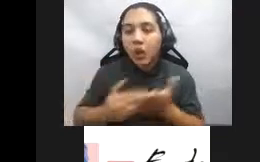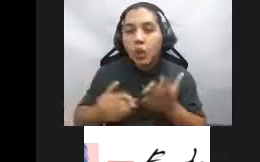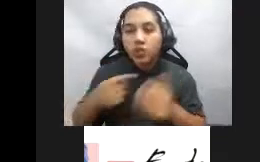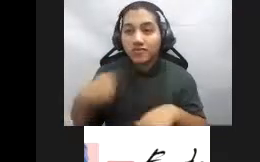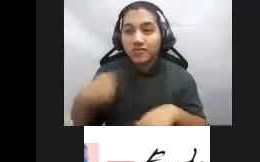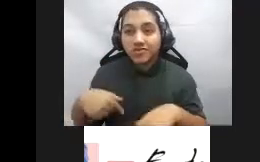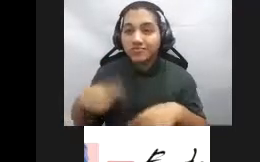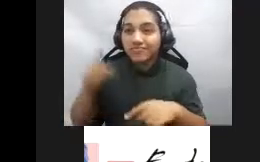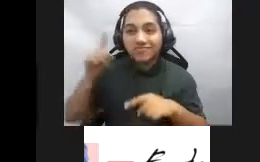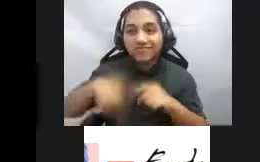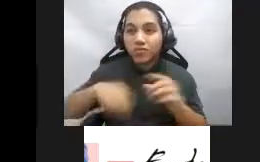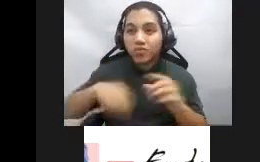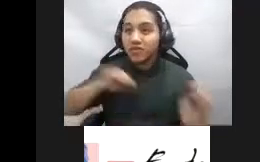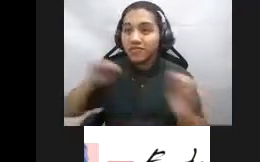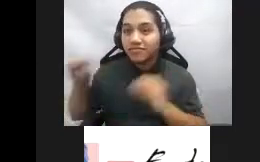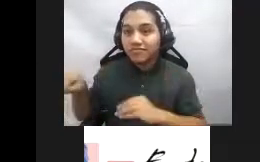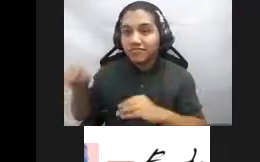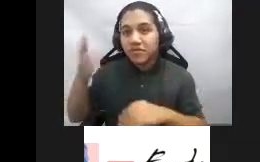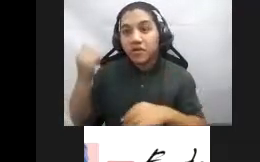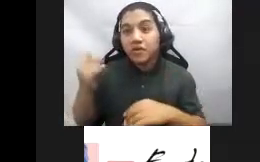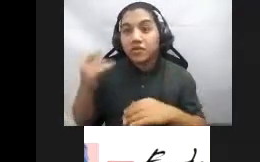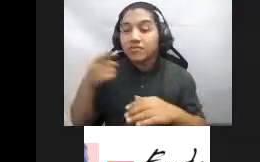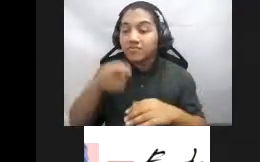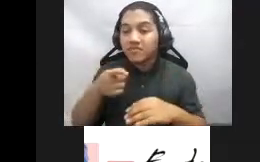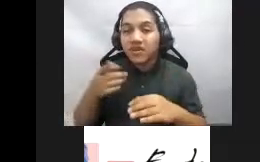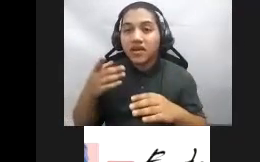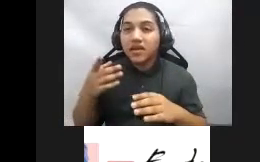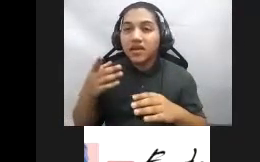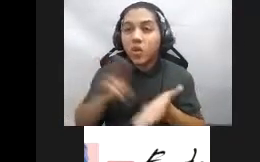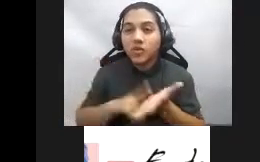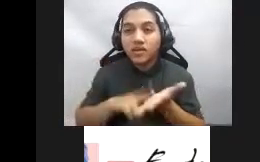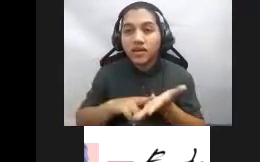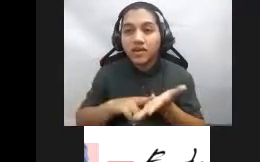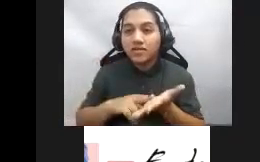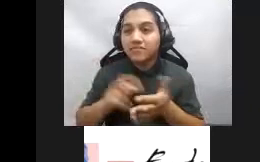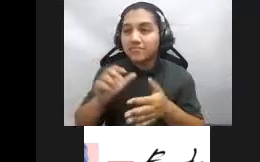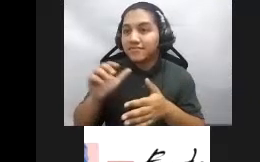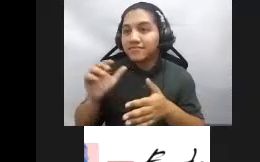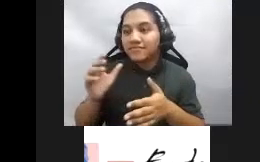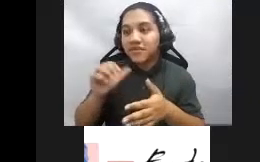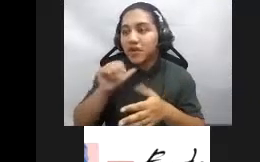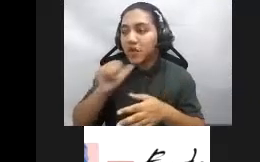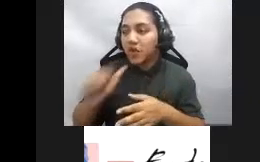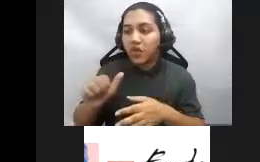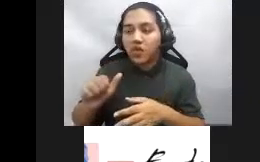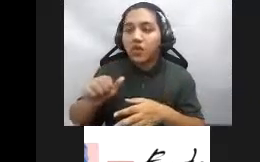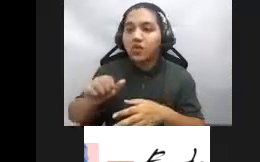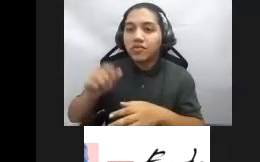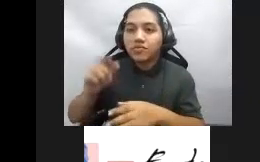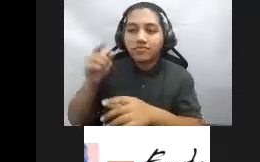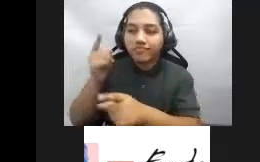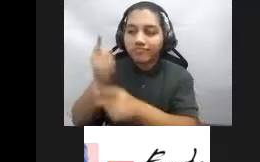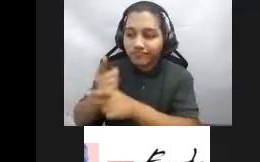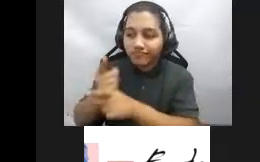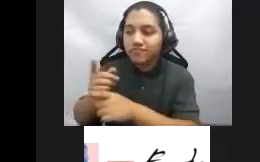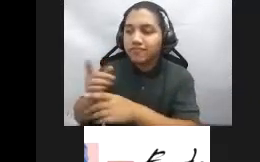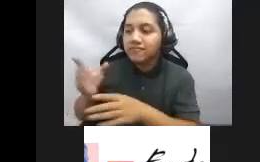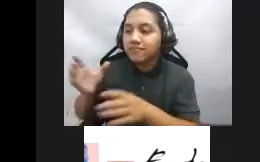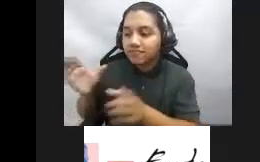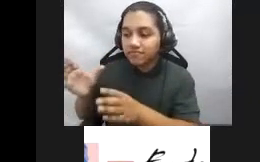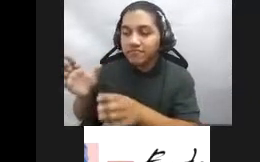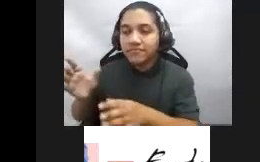muchas veces no se les cumplía estos contratos, no se les pagaba, no tenían dinero para regresar a su país, y terminan